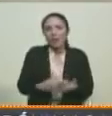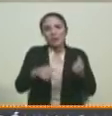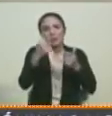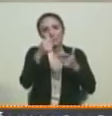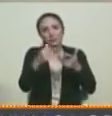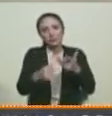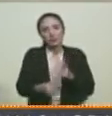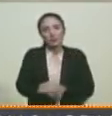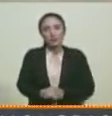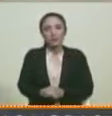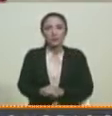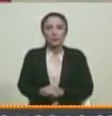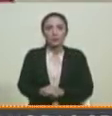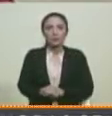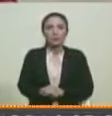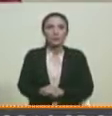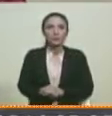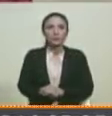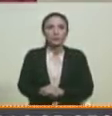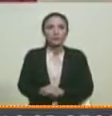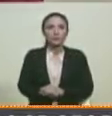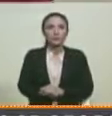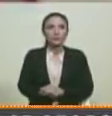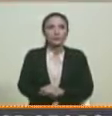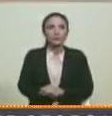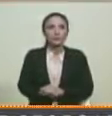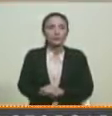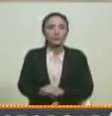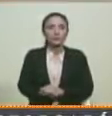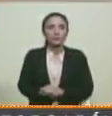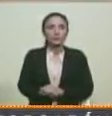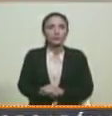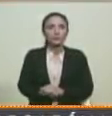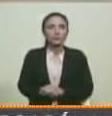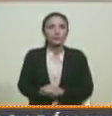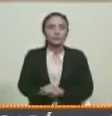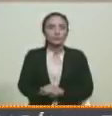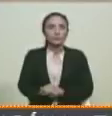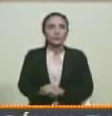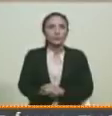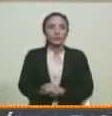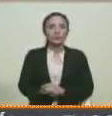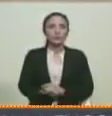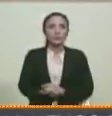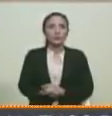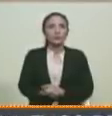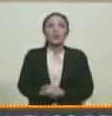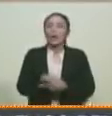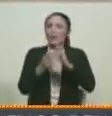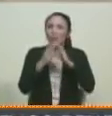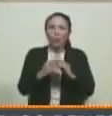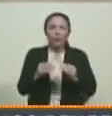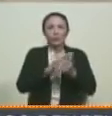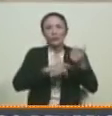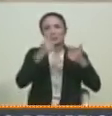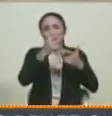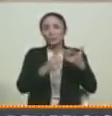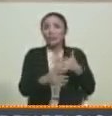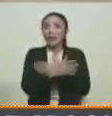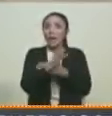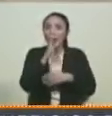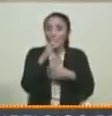país. Y todas las cosas que estamos importando necesarias para el país, todas las cuentas nos las